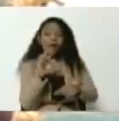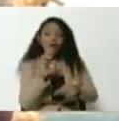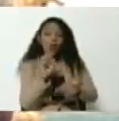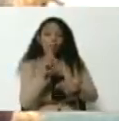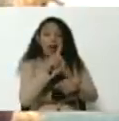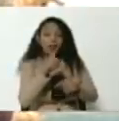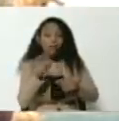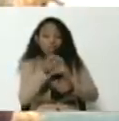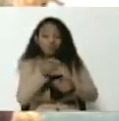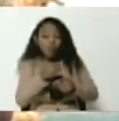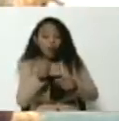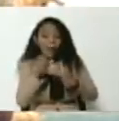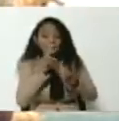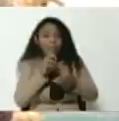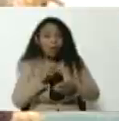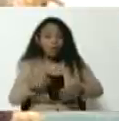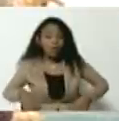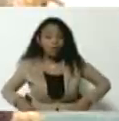porque aquí no llegó ni un centavo.